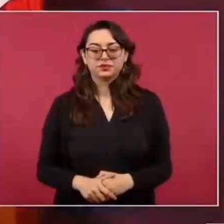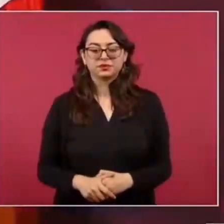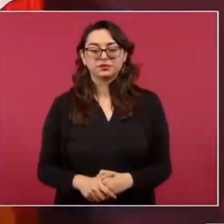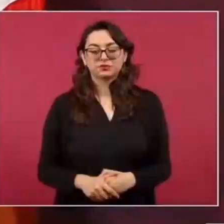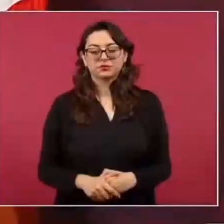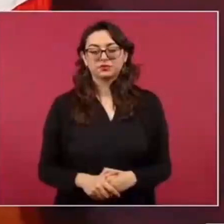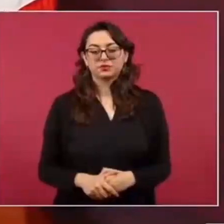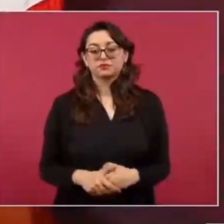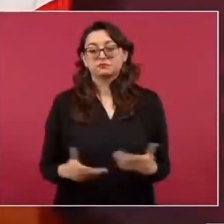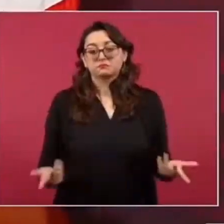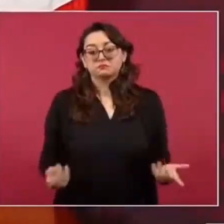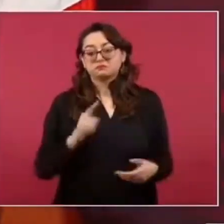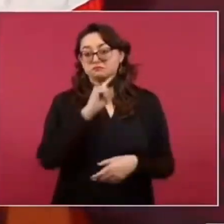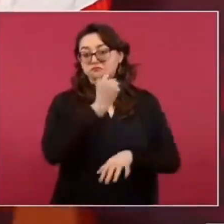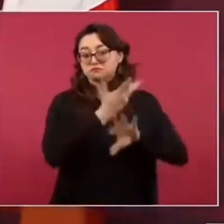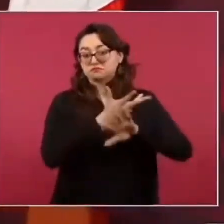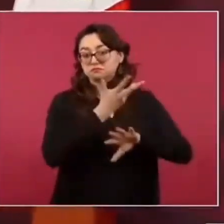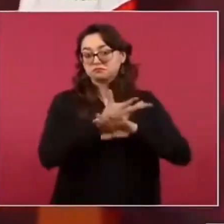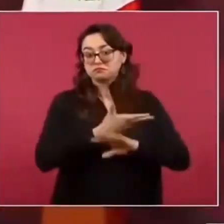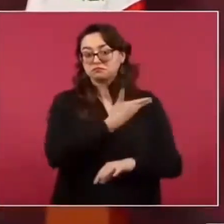en Estados Unidos hay un presidente